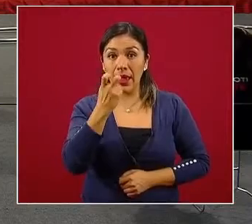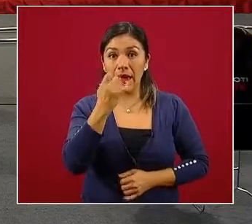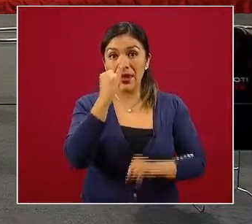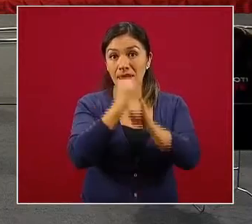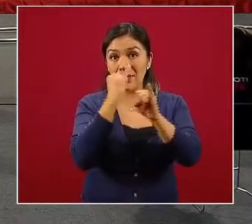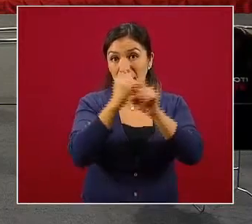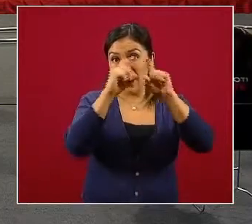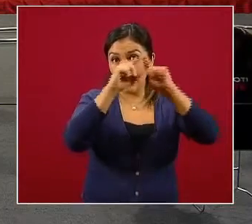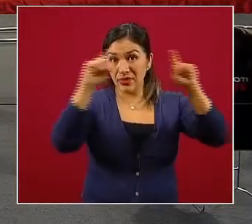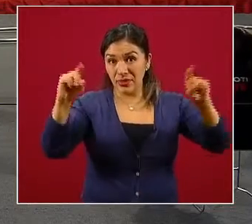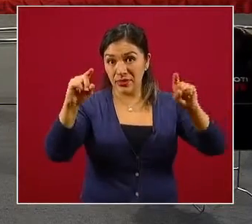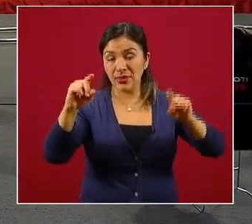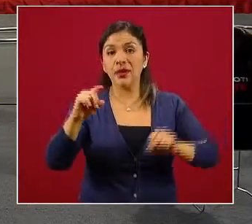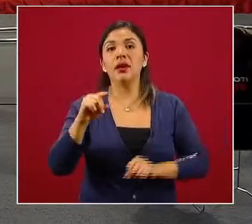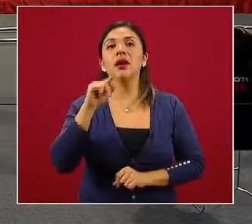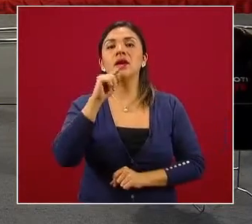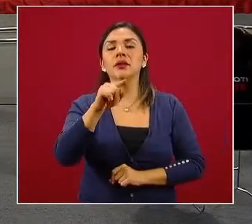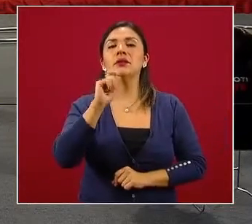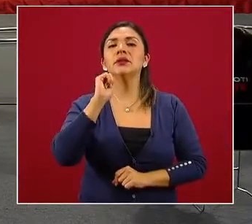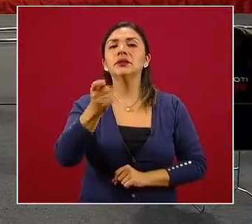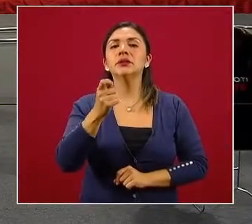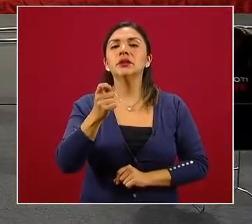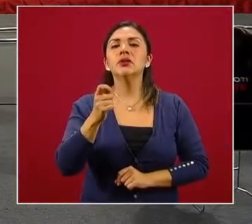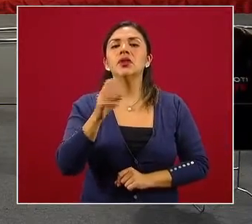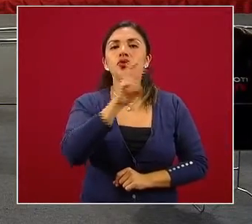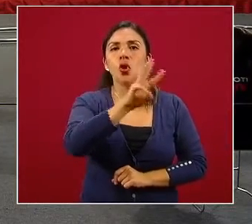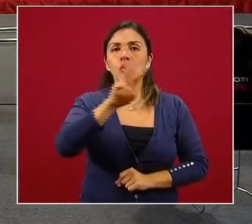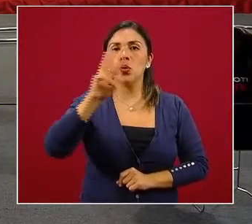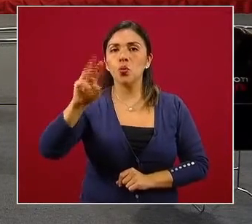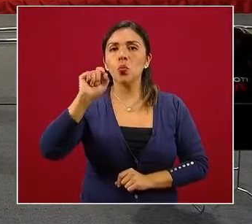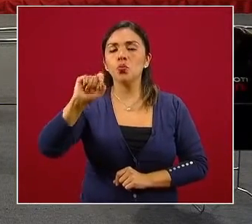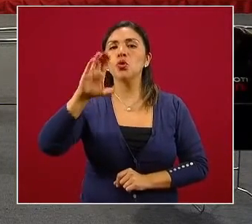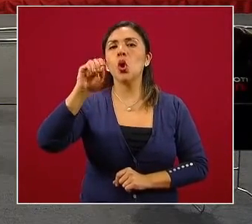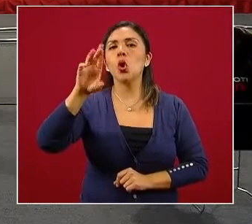página, en vivo, la página